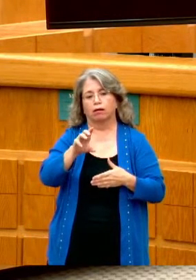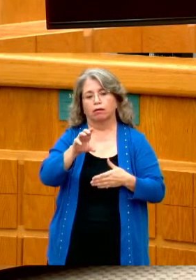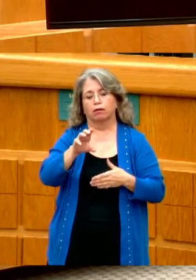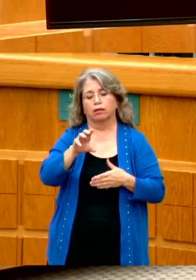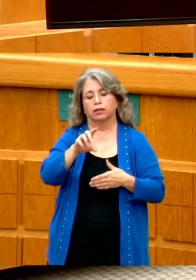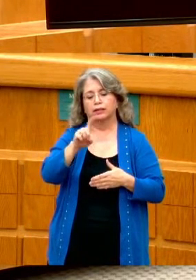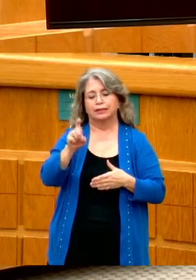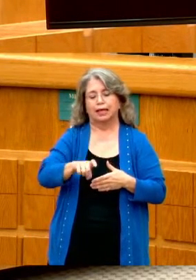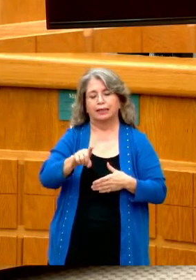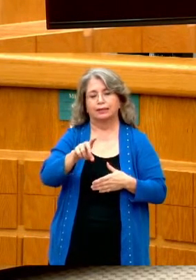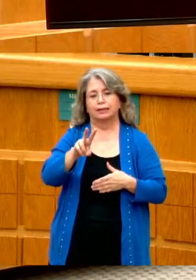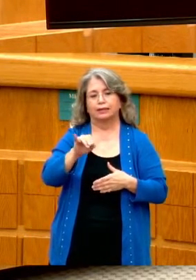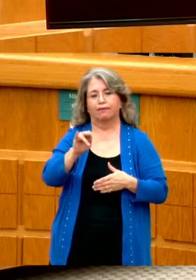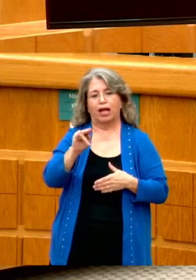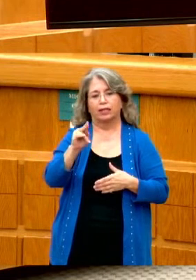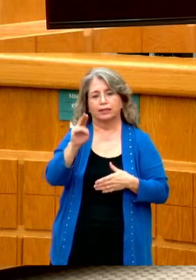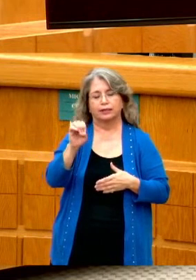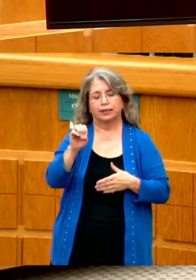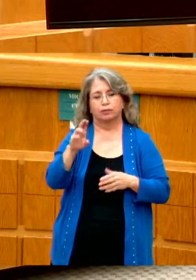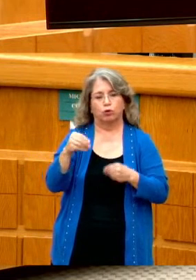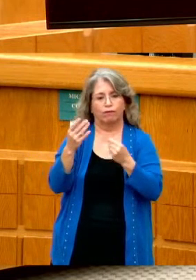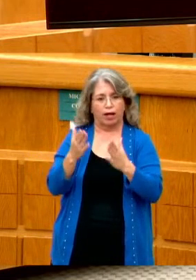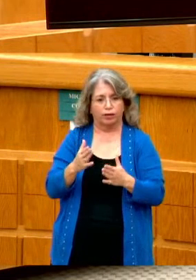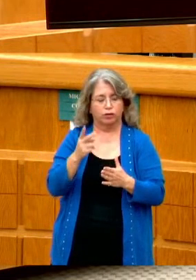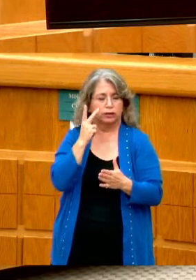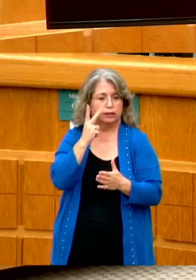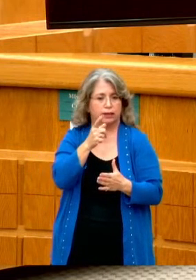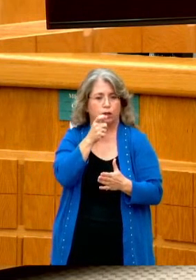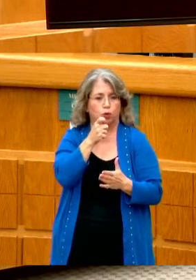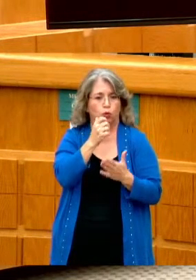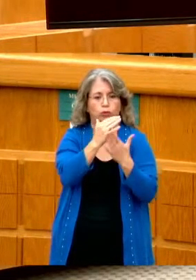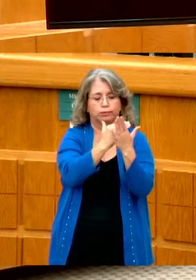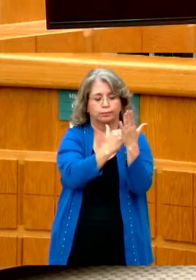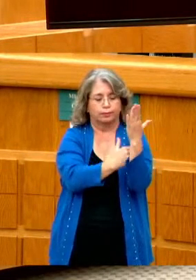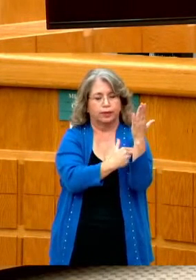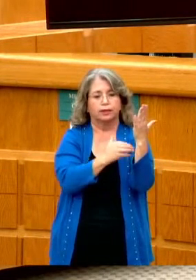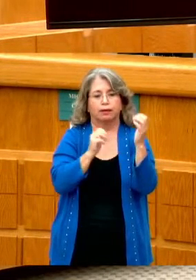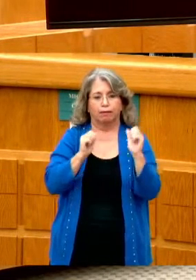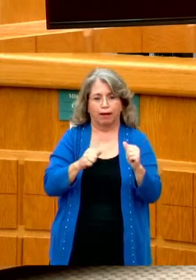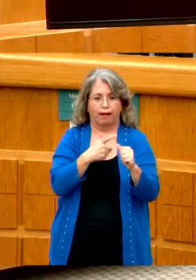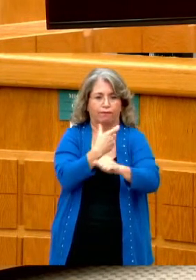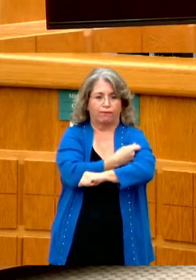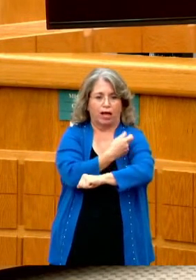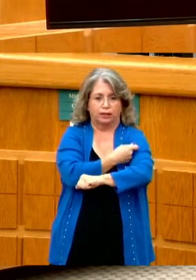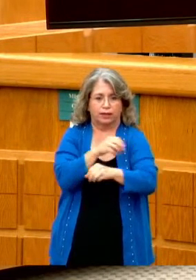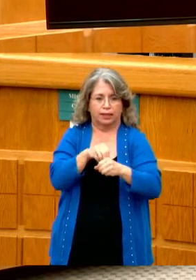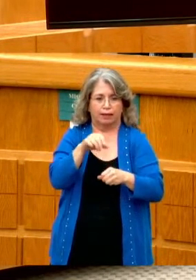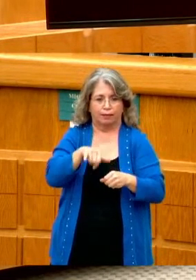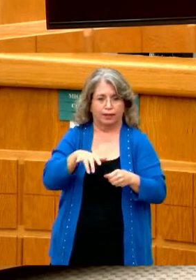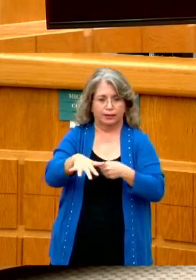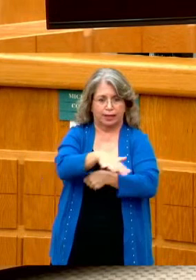who the providers are in this area. Algunas de las preguntas frecuentes en cuanto a la